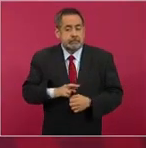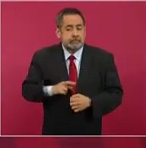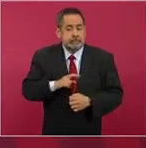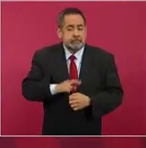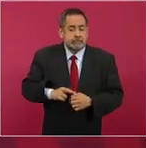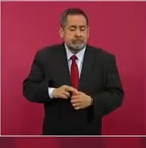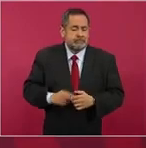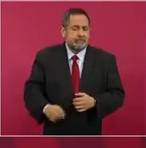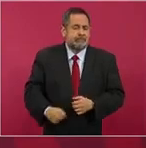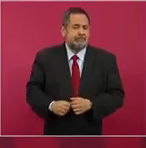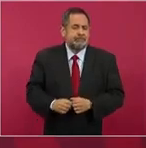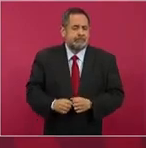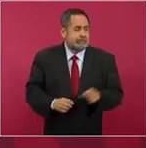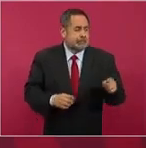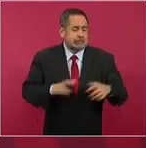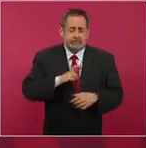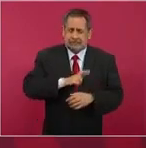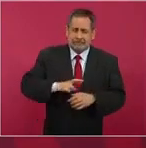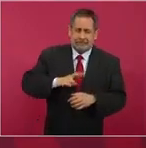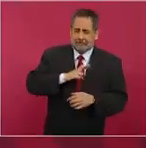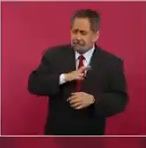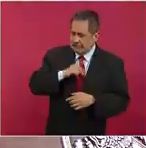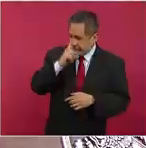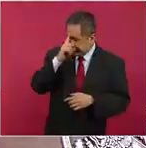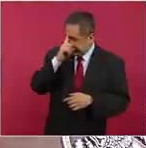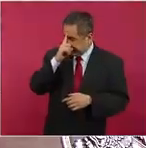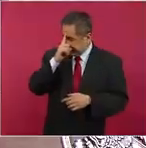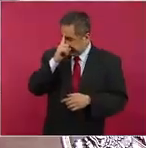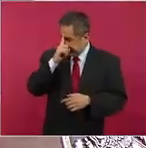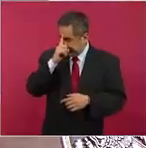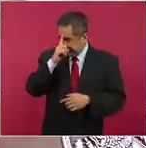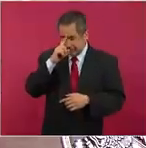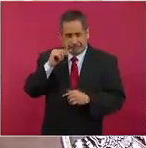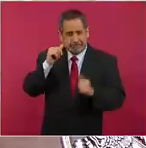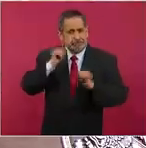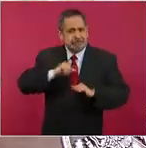cómo los obnubila y cómo